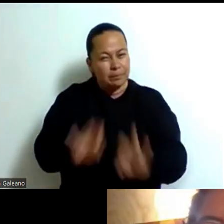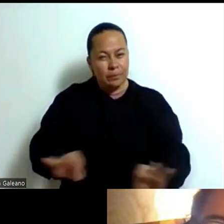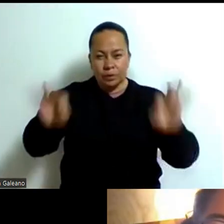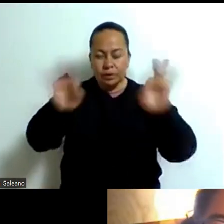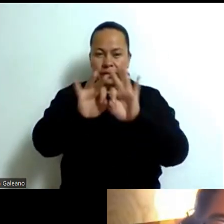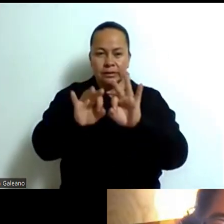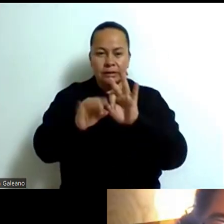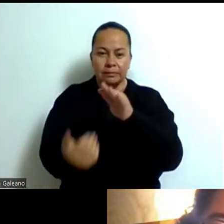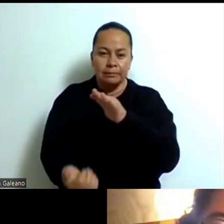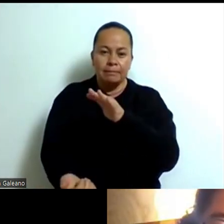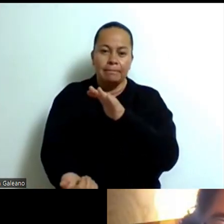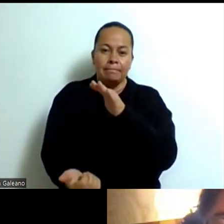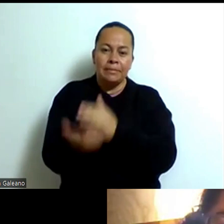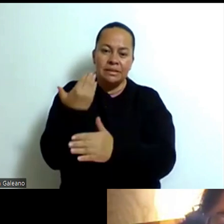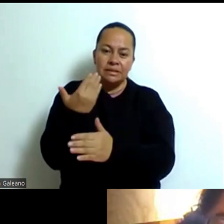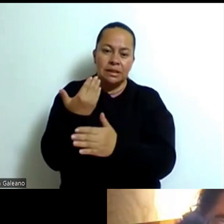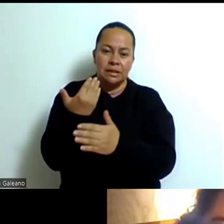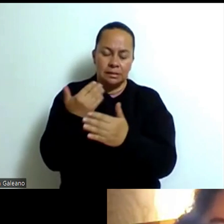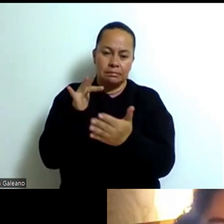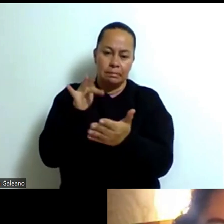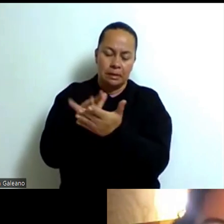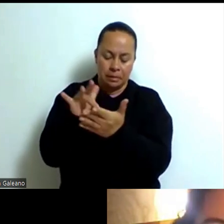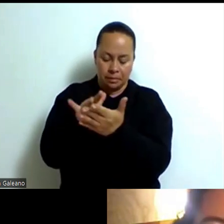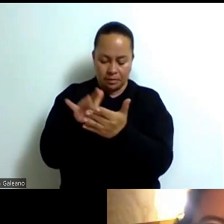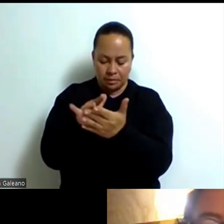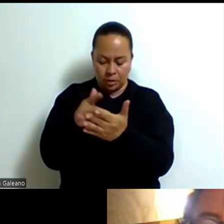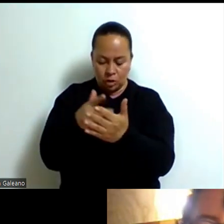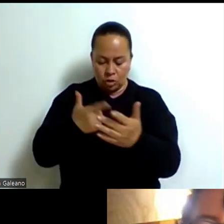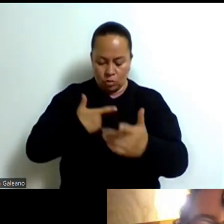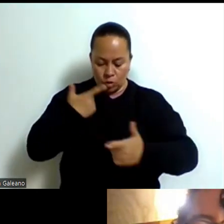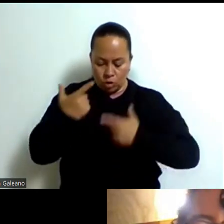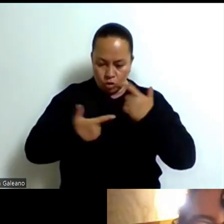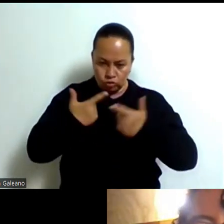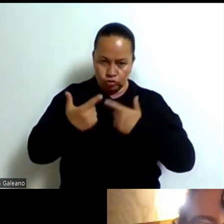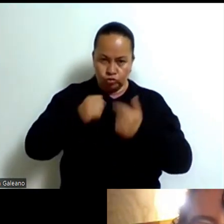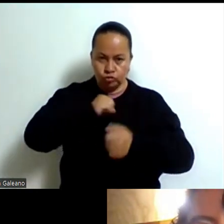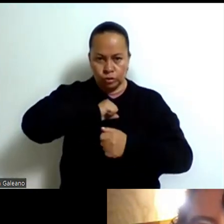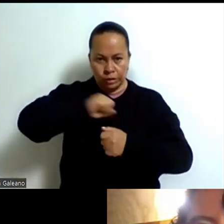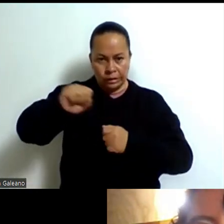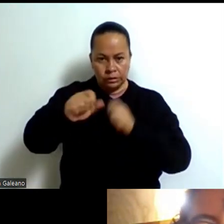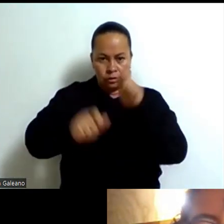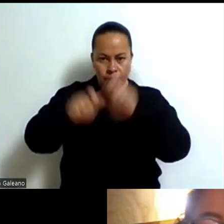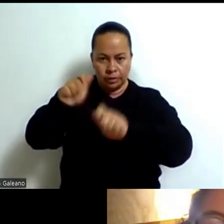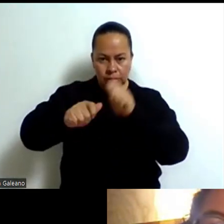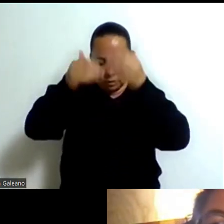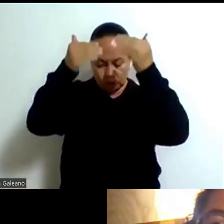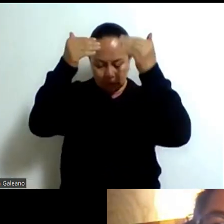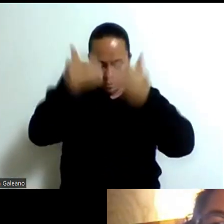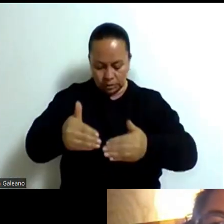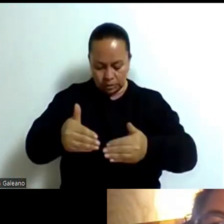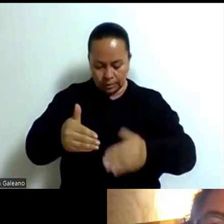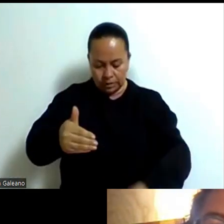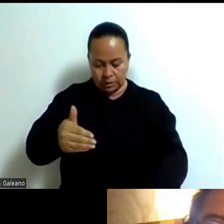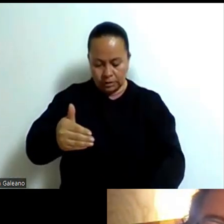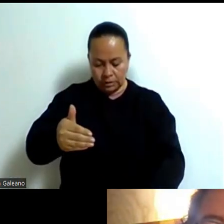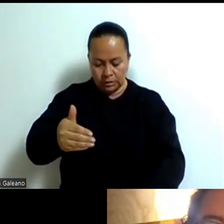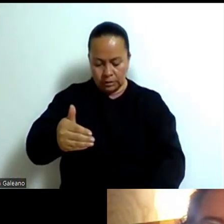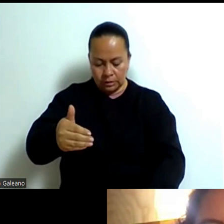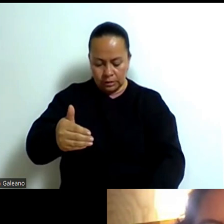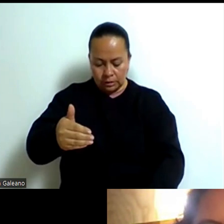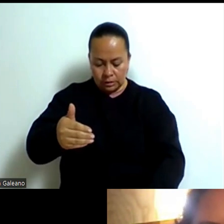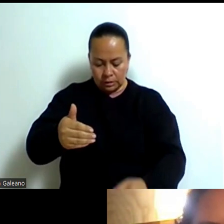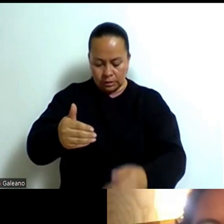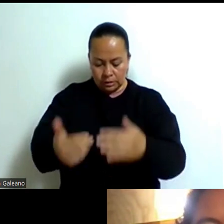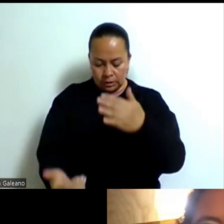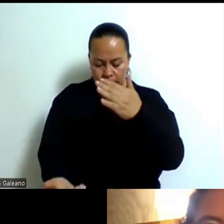abordar cóm desde la lucha de los derechos de las personas con discapacidad eh se empieza